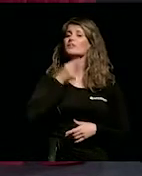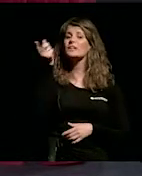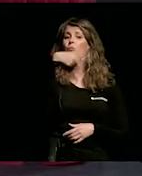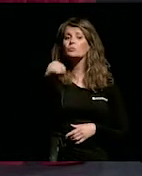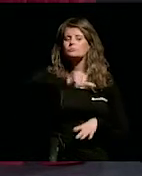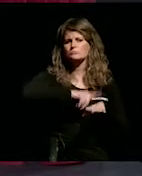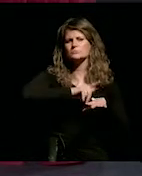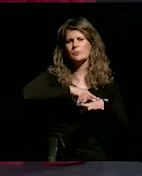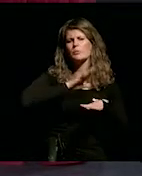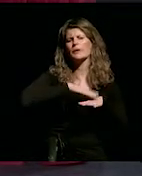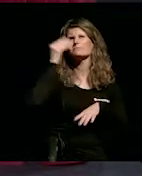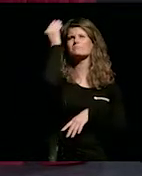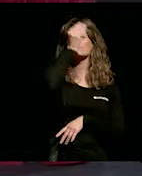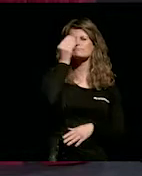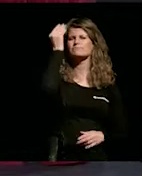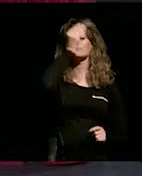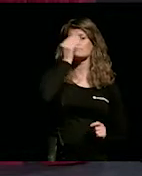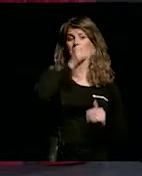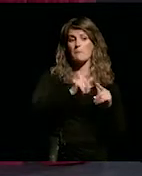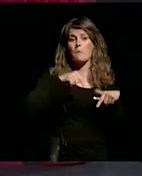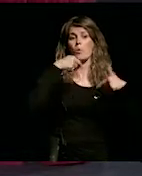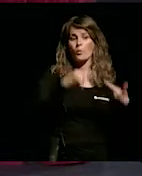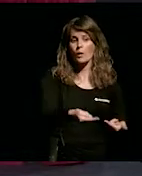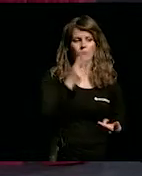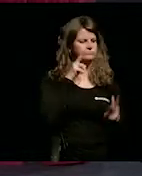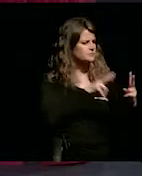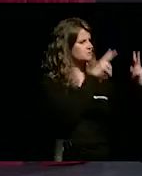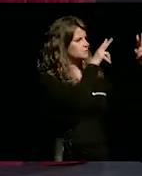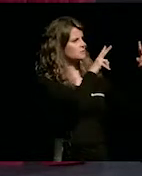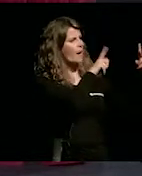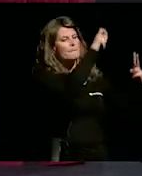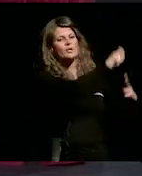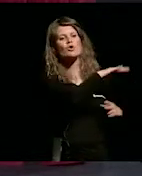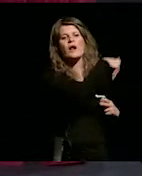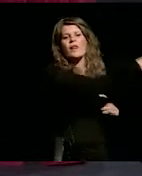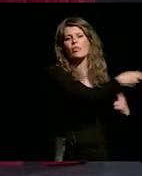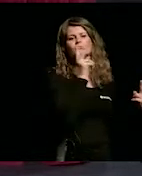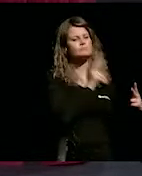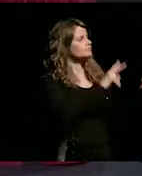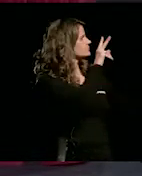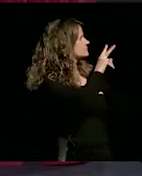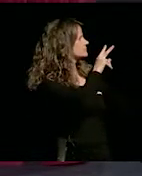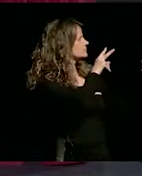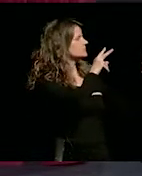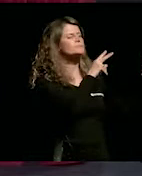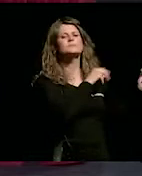vuestro tiempo para pensar y que luego miraseis a la persona que tenéis al lado